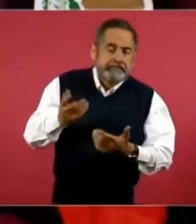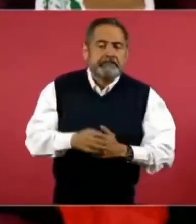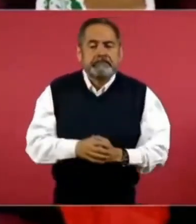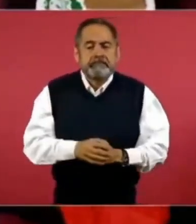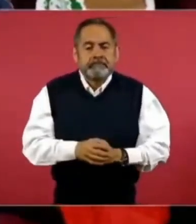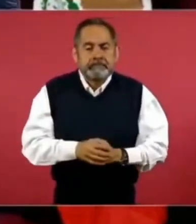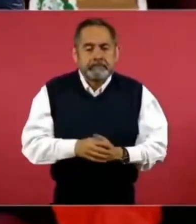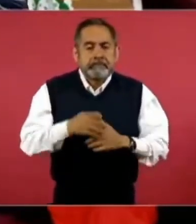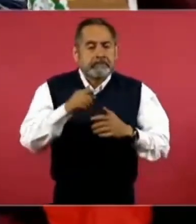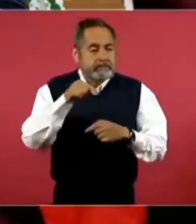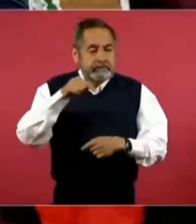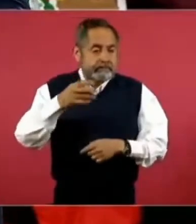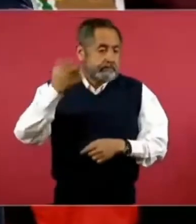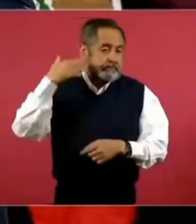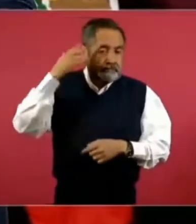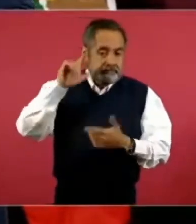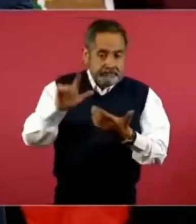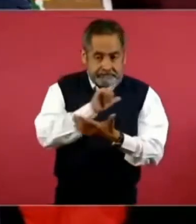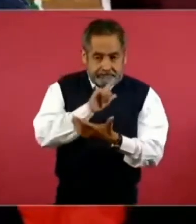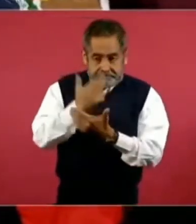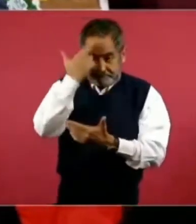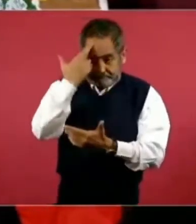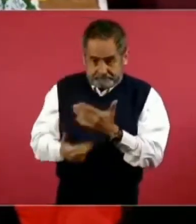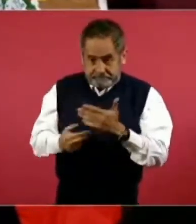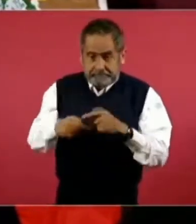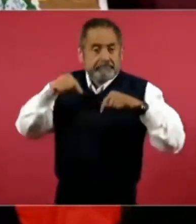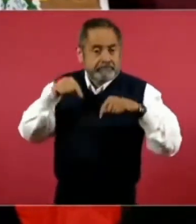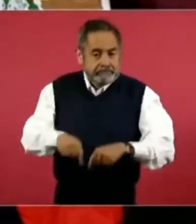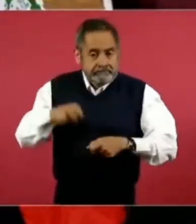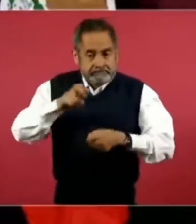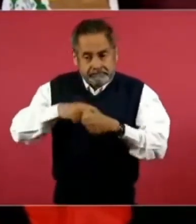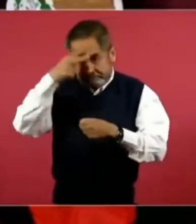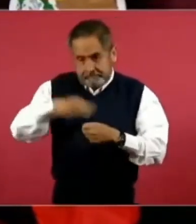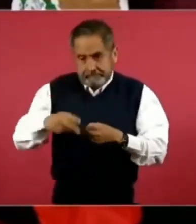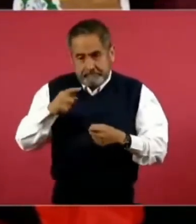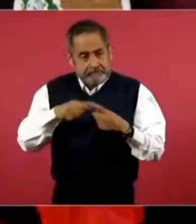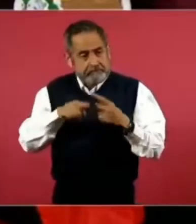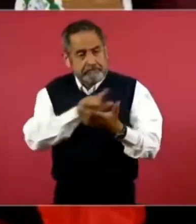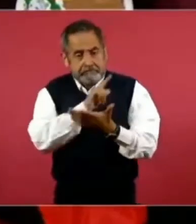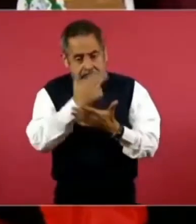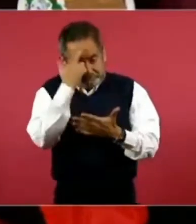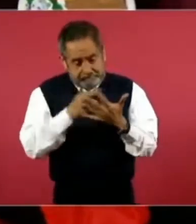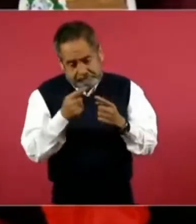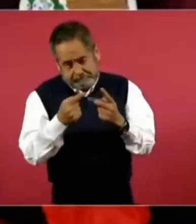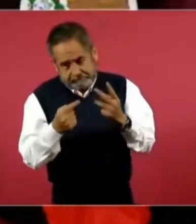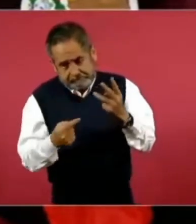sobre los delitos cometidos en México.